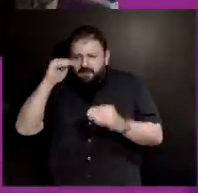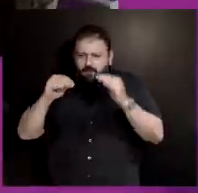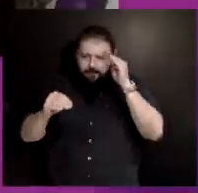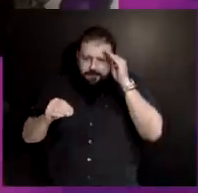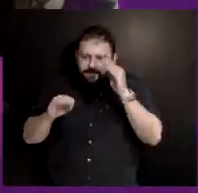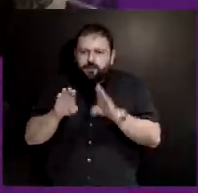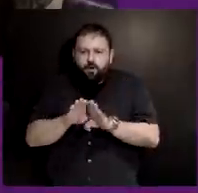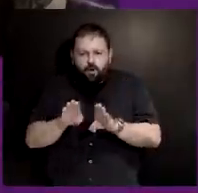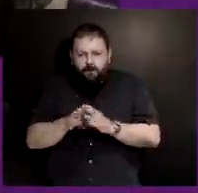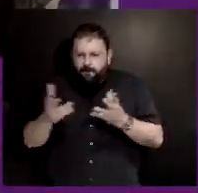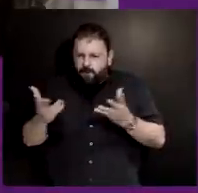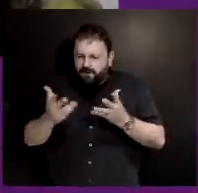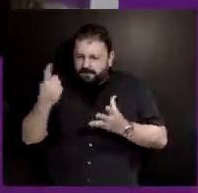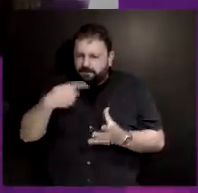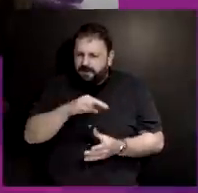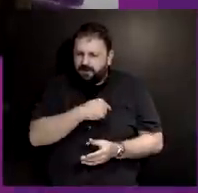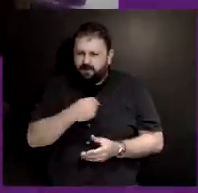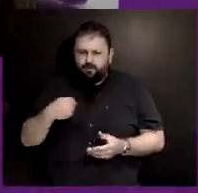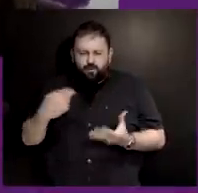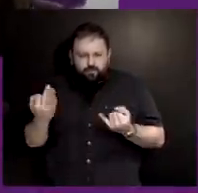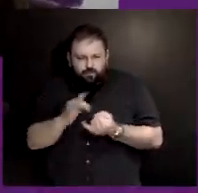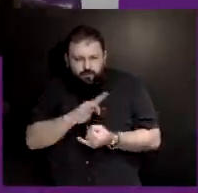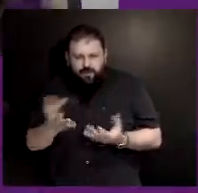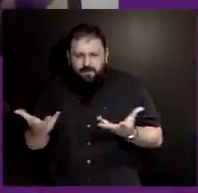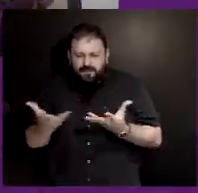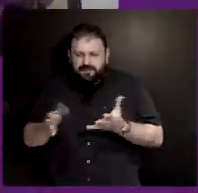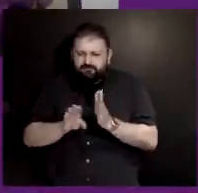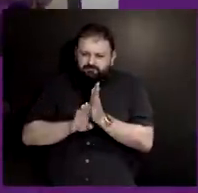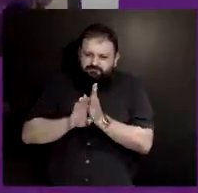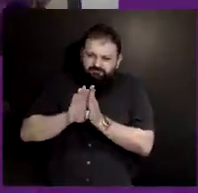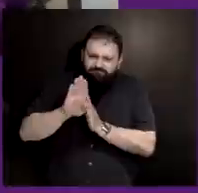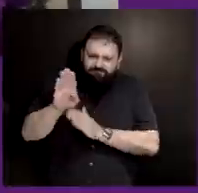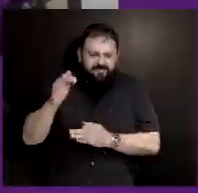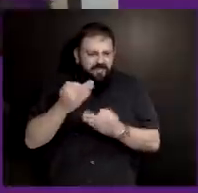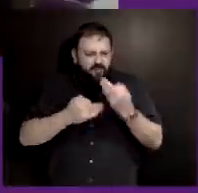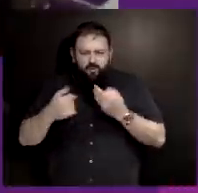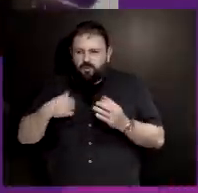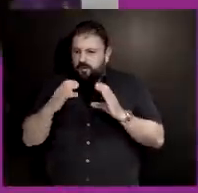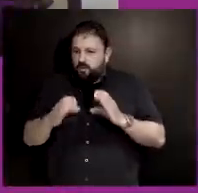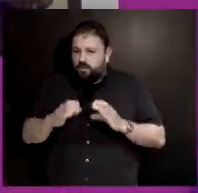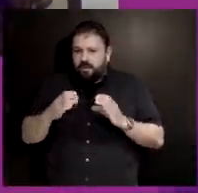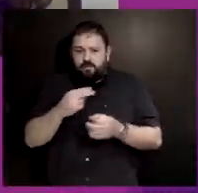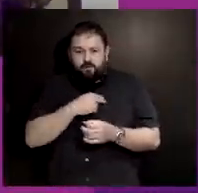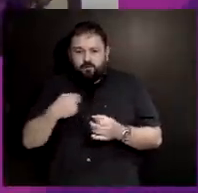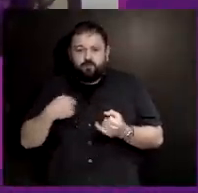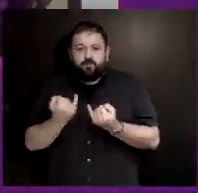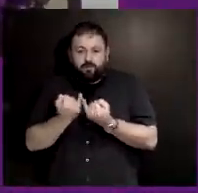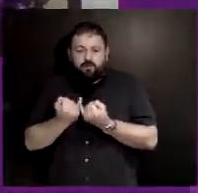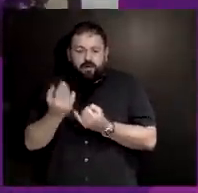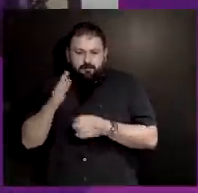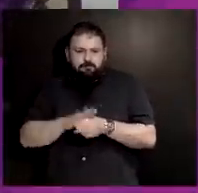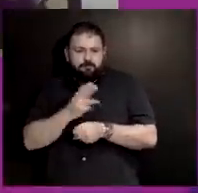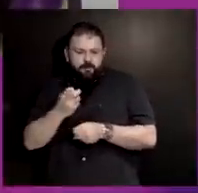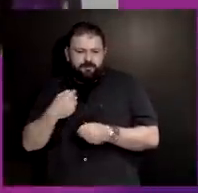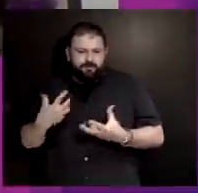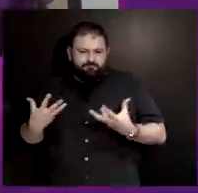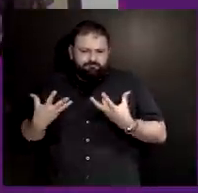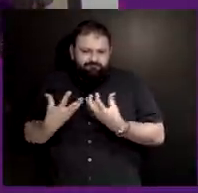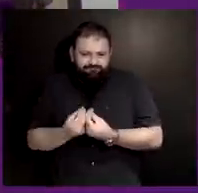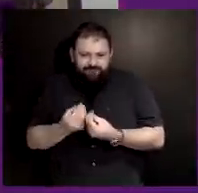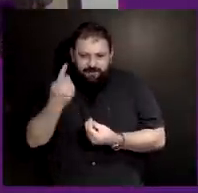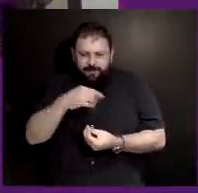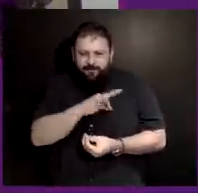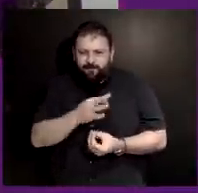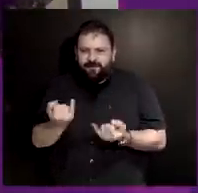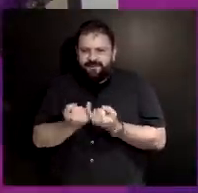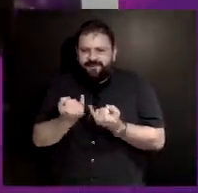que nuestros empresarios sigan creciendo, cuidándonos a nosotros como staff, y por eso es que me uno y tengo el placer de poderlos